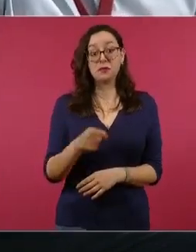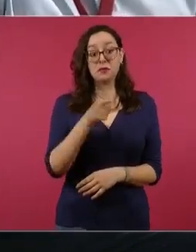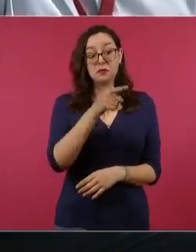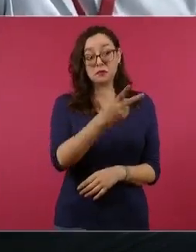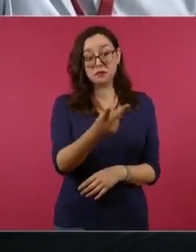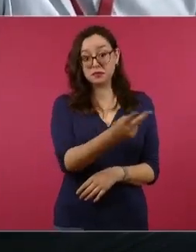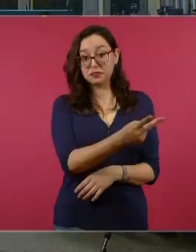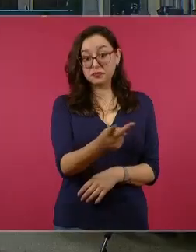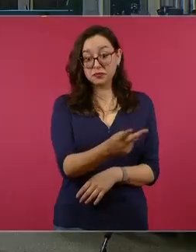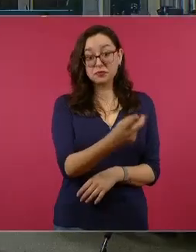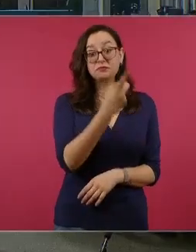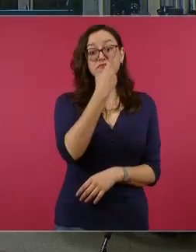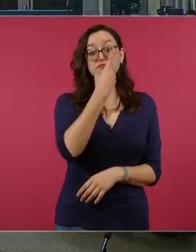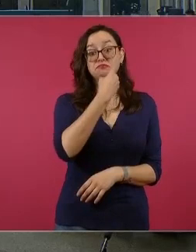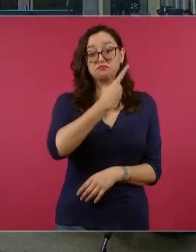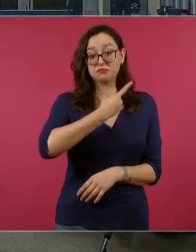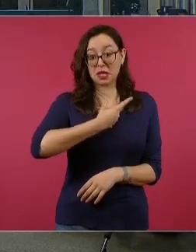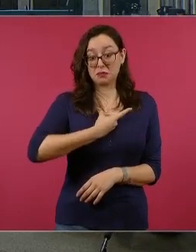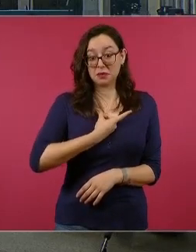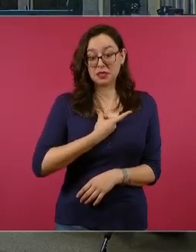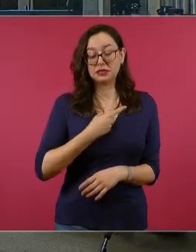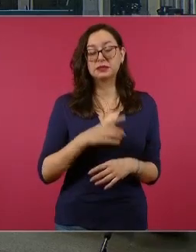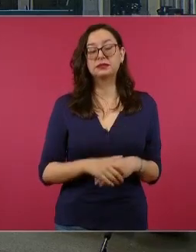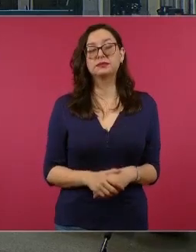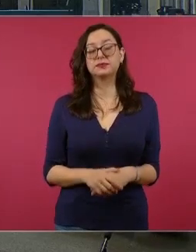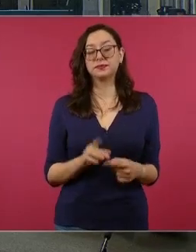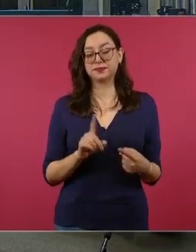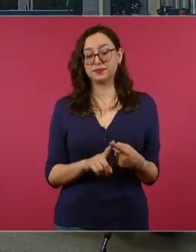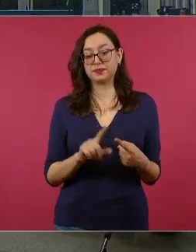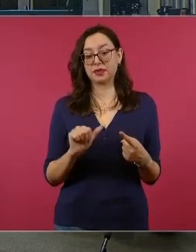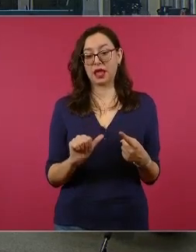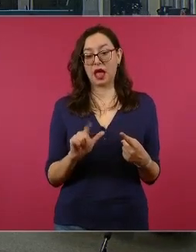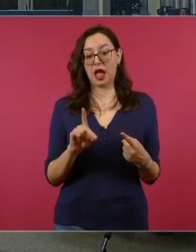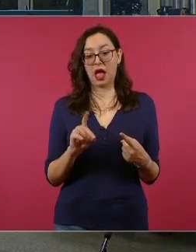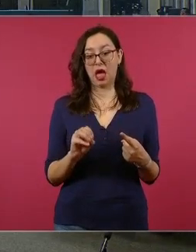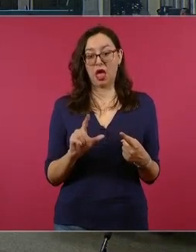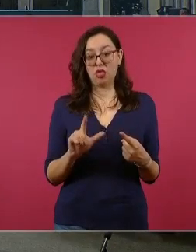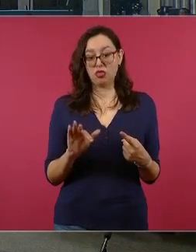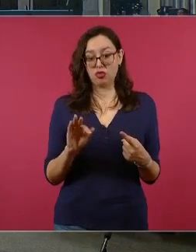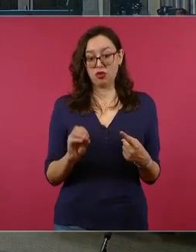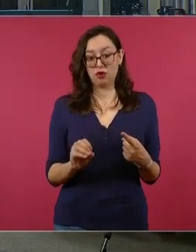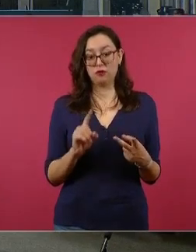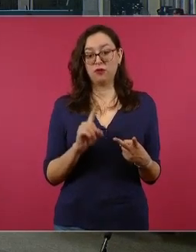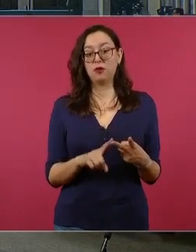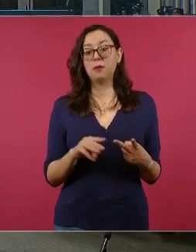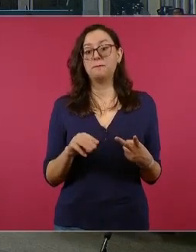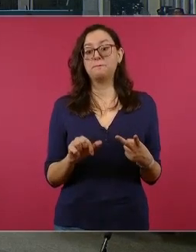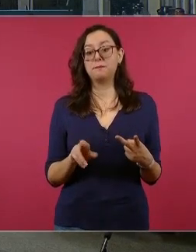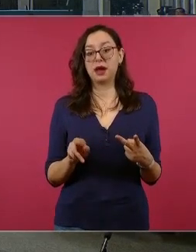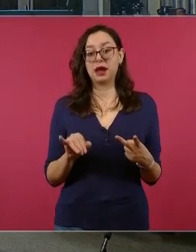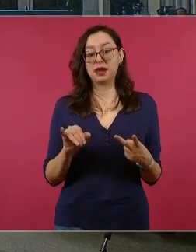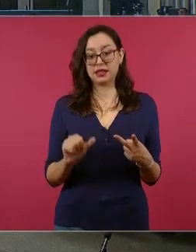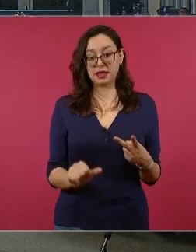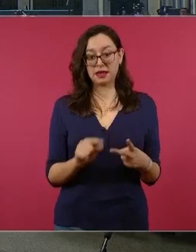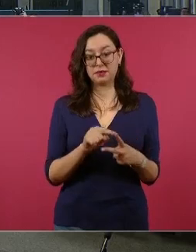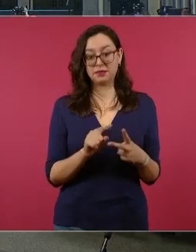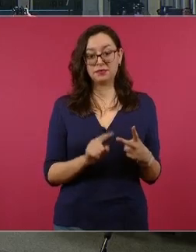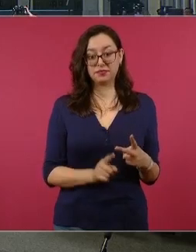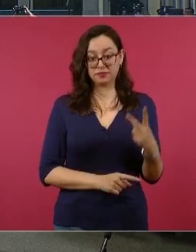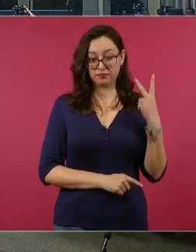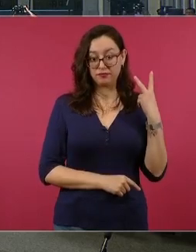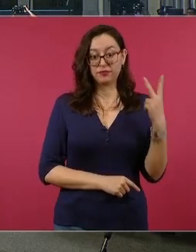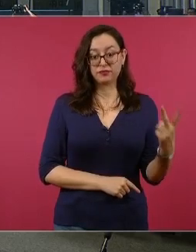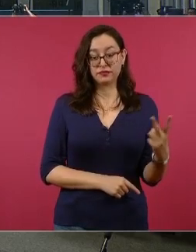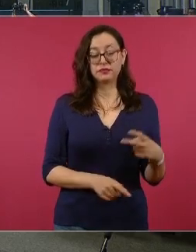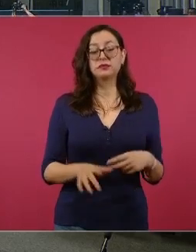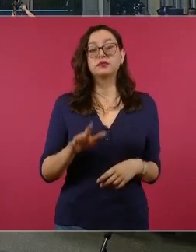usted. Ellos son Adolfo Flores Sosa y María de Jesús Miravalles Ponce, viven en la unidad habitacional